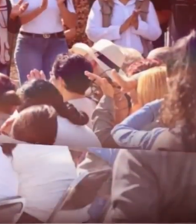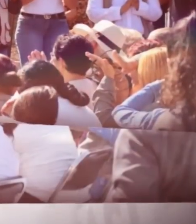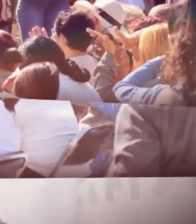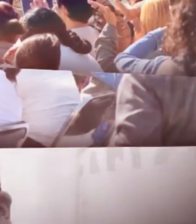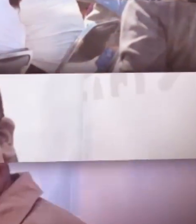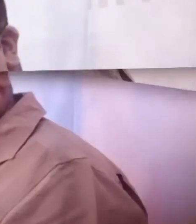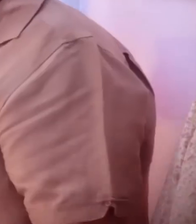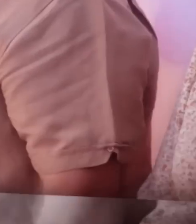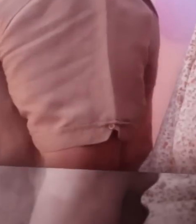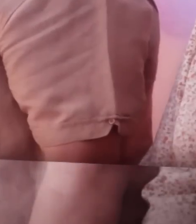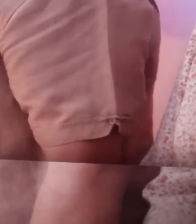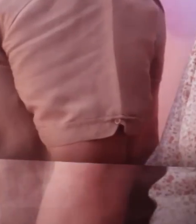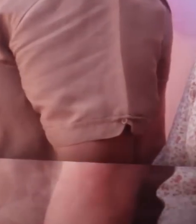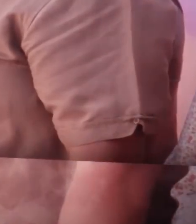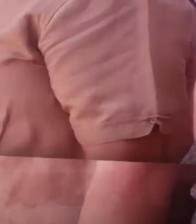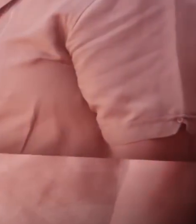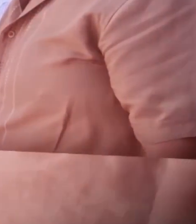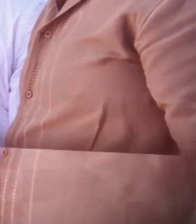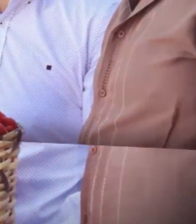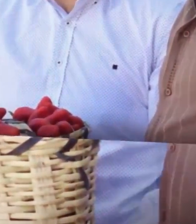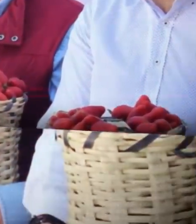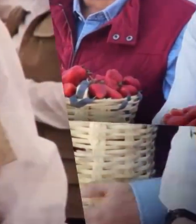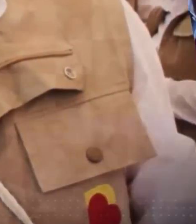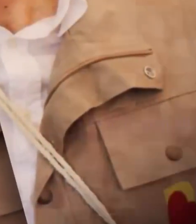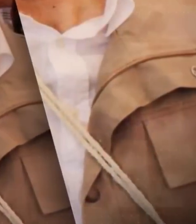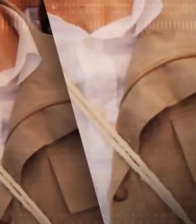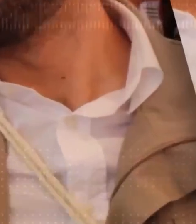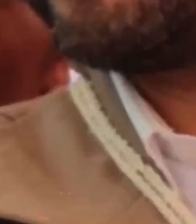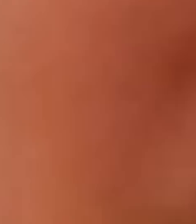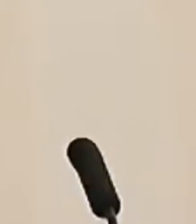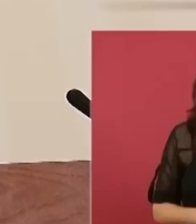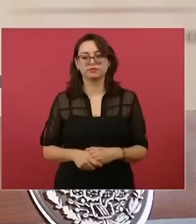secretario del Trabajo en sustitución de Luisa María Alcalde.